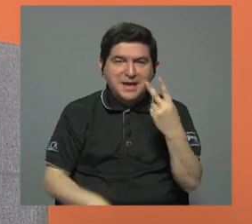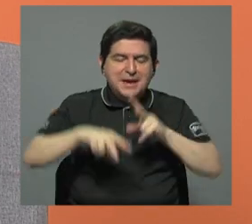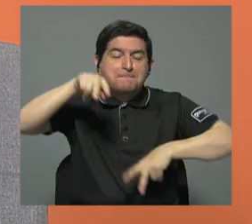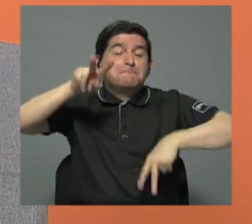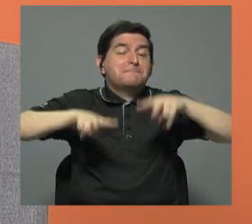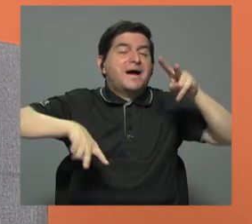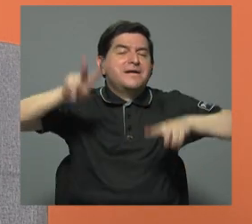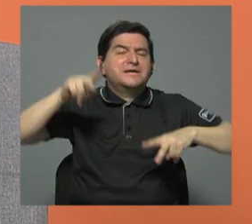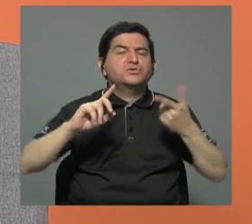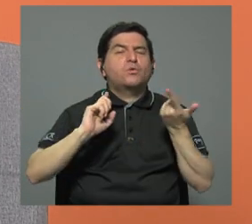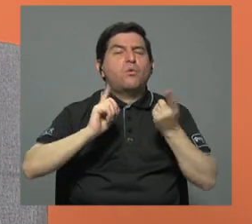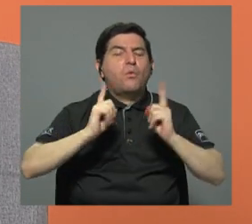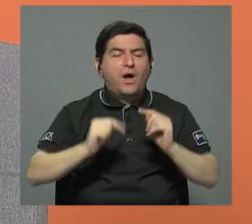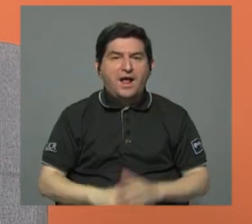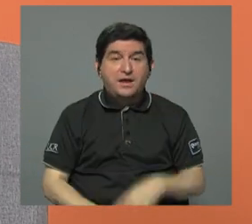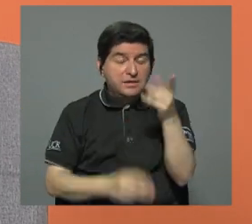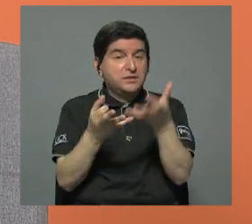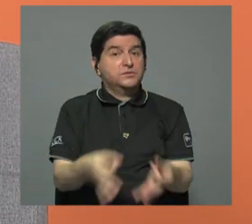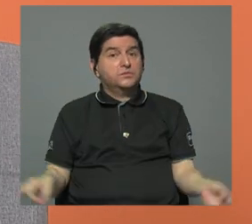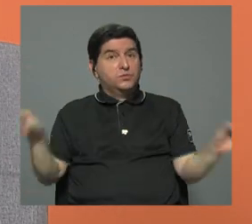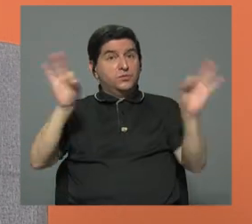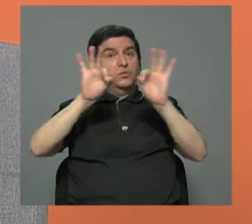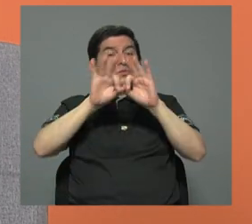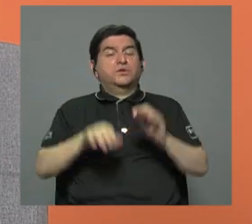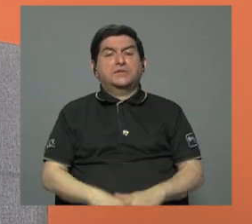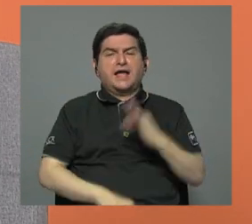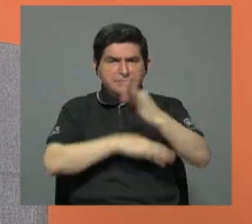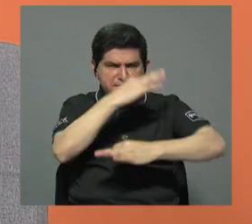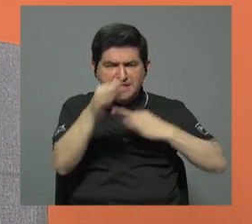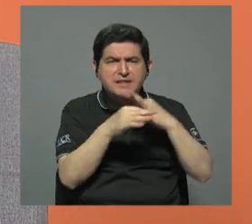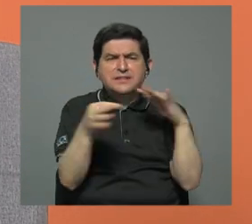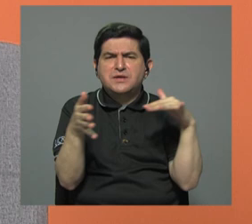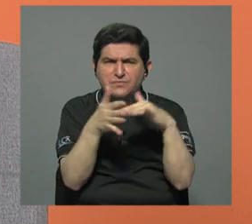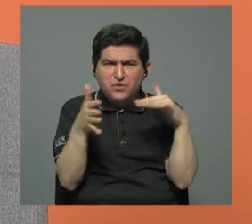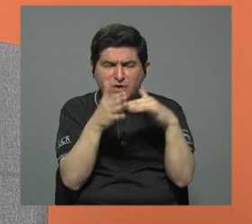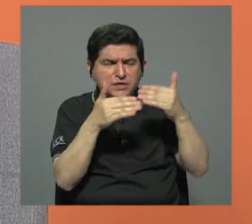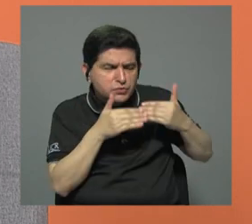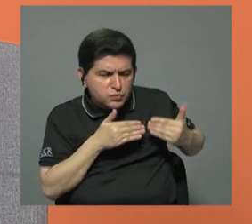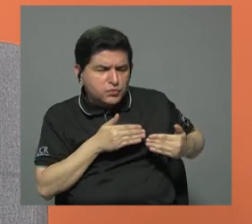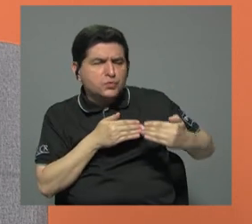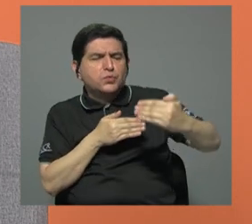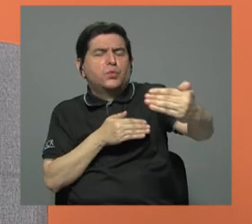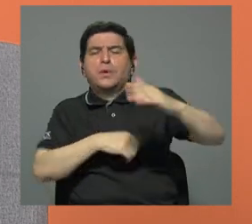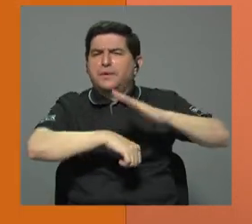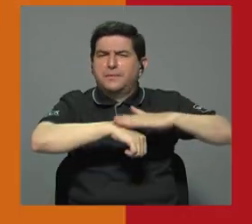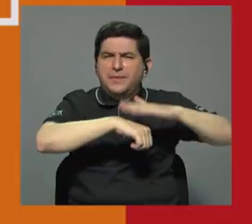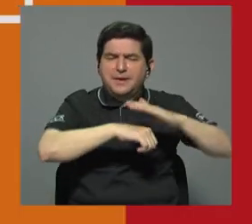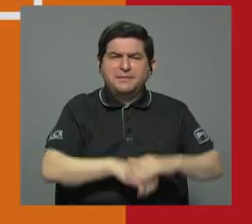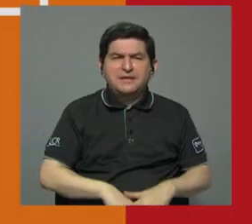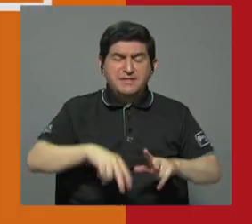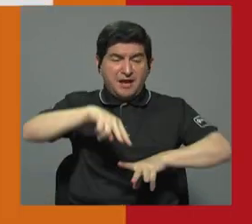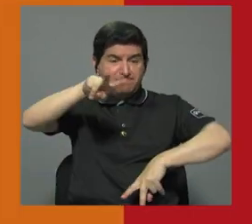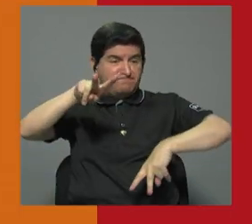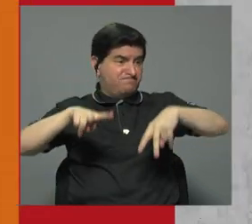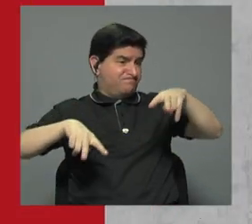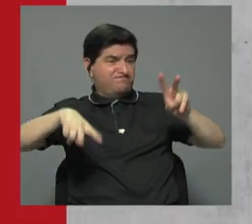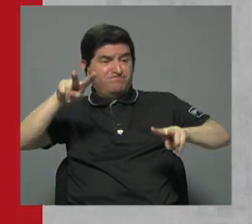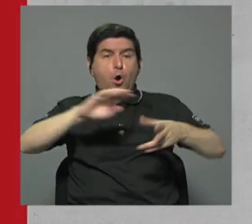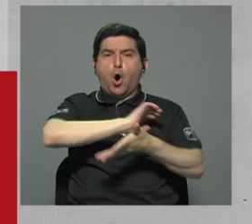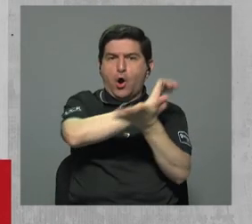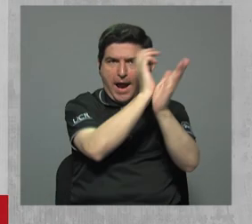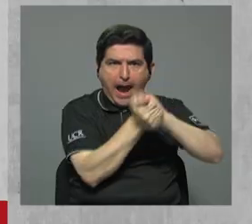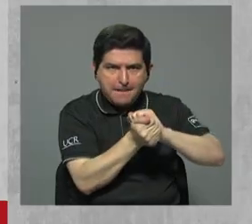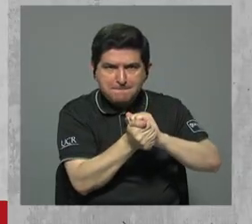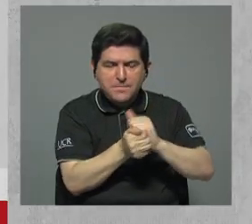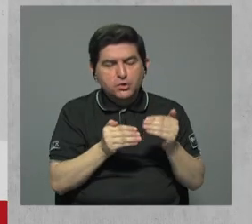variaciones, justamente. Y esto es sumamente importante porque este tipo de estudios longitudinales permiten ver la volatilidad y los cambios en